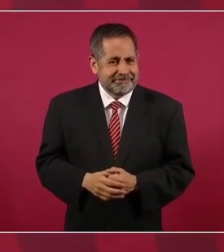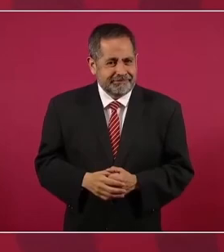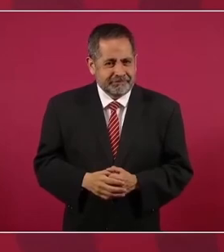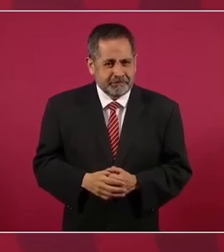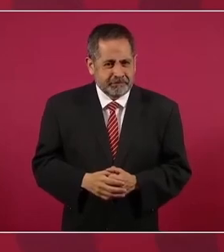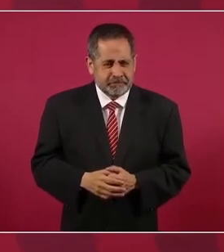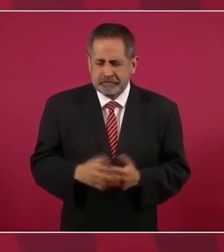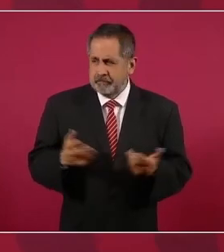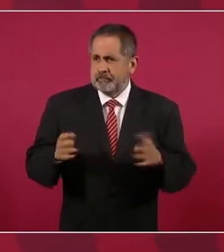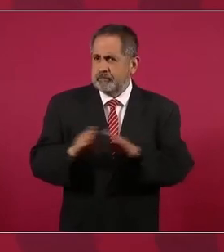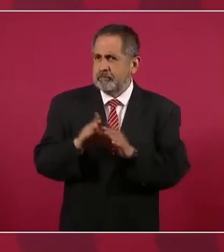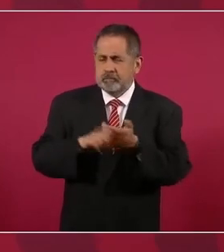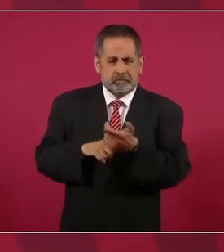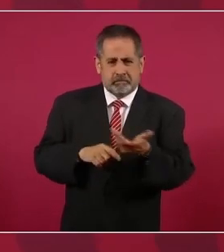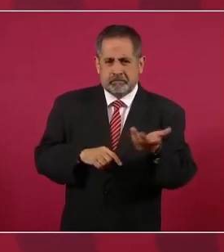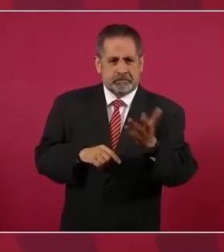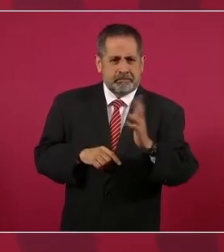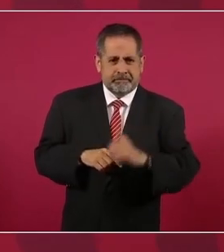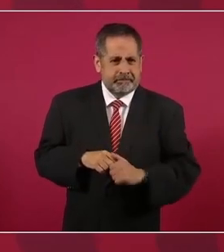Esto lo